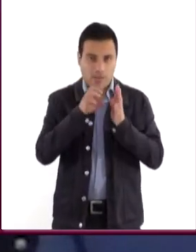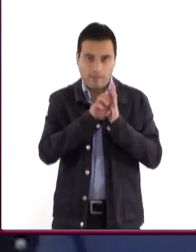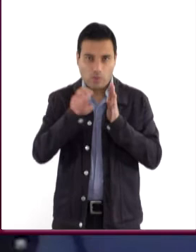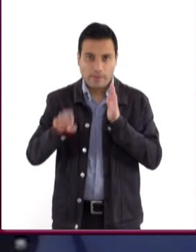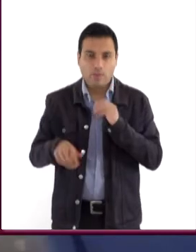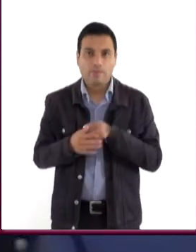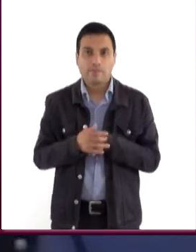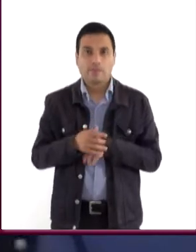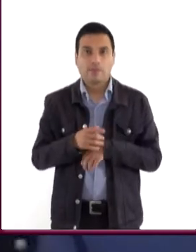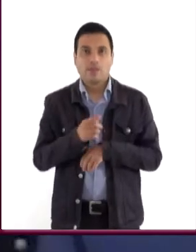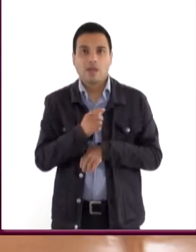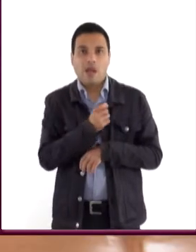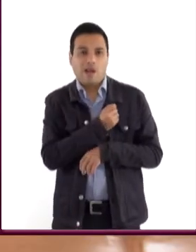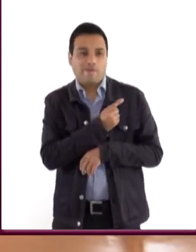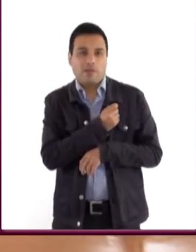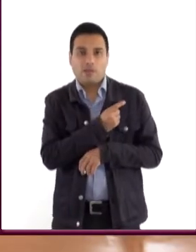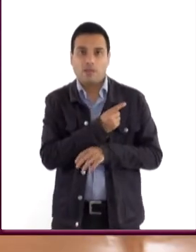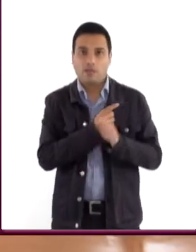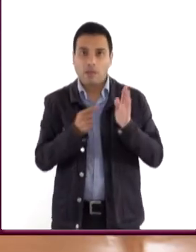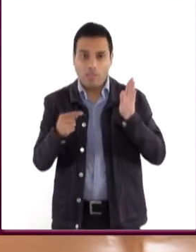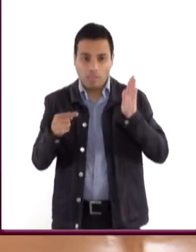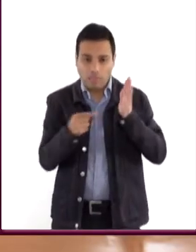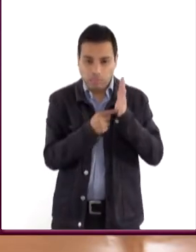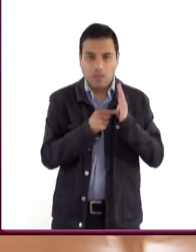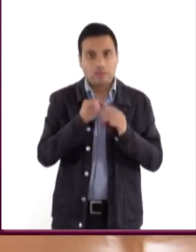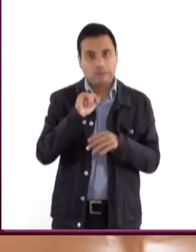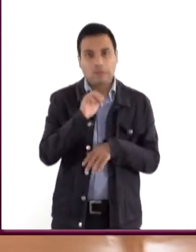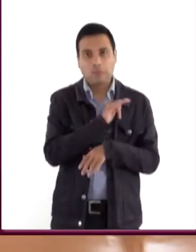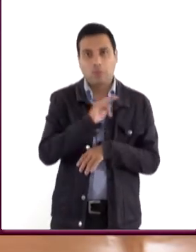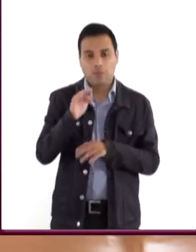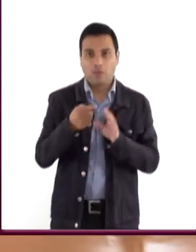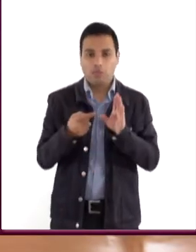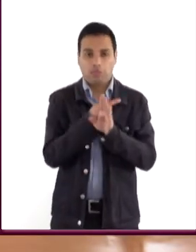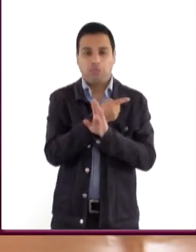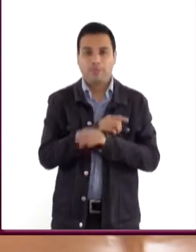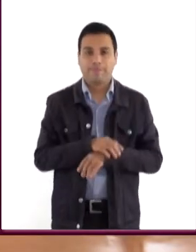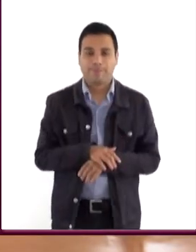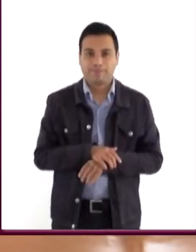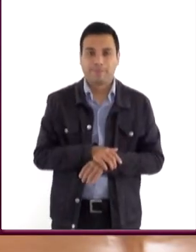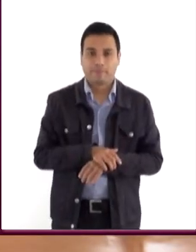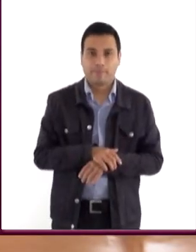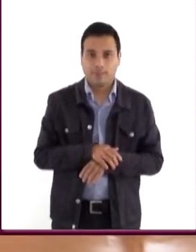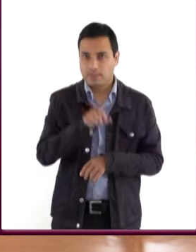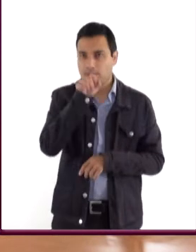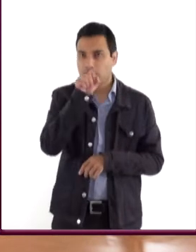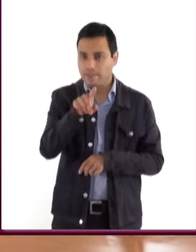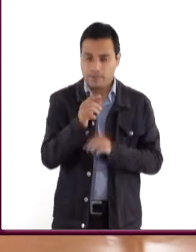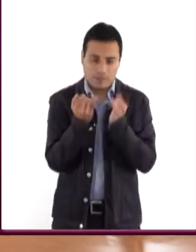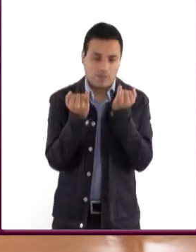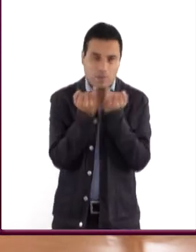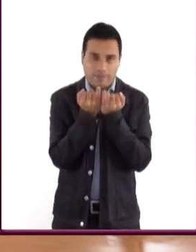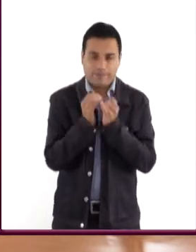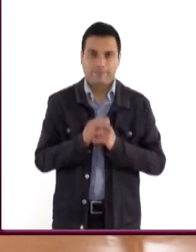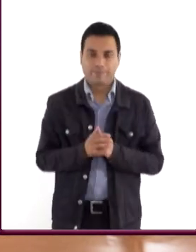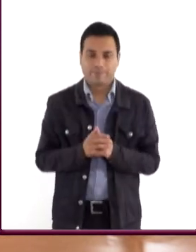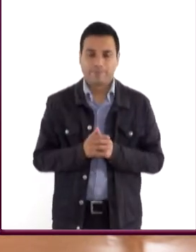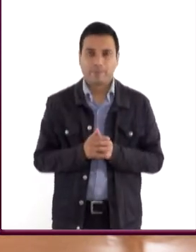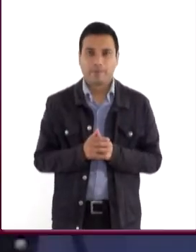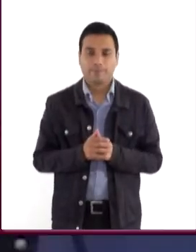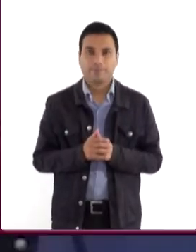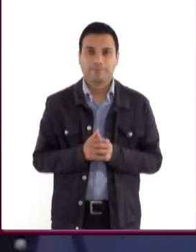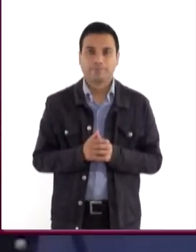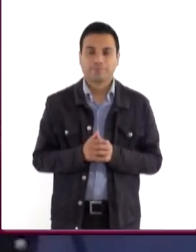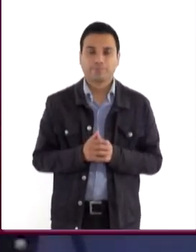misma fuerza e incluso menos, la puedo perforar. También las deformaciones están